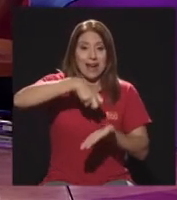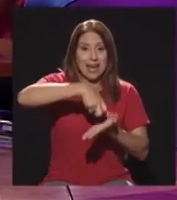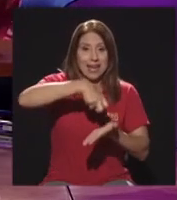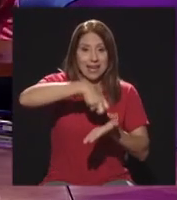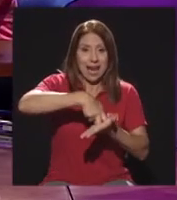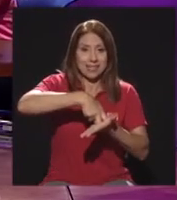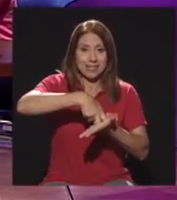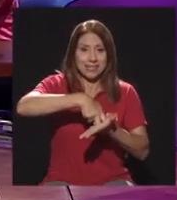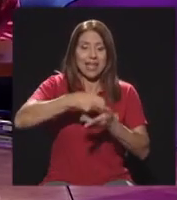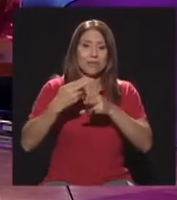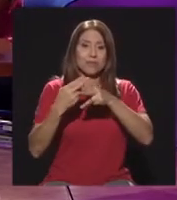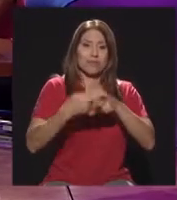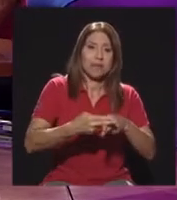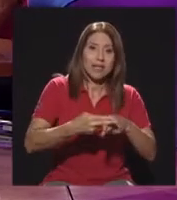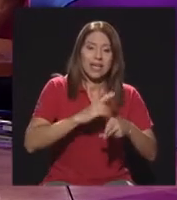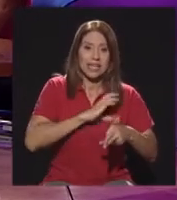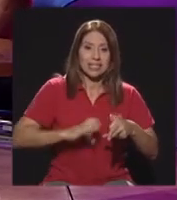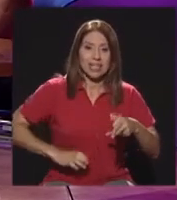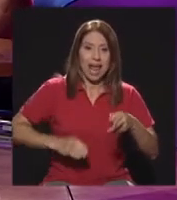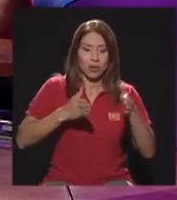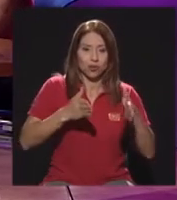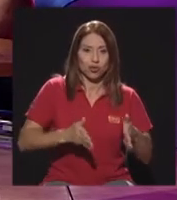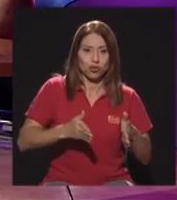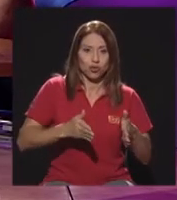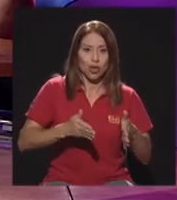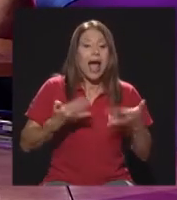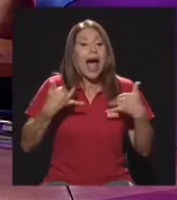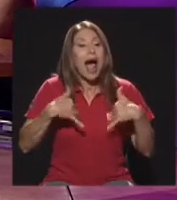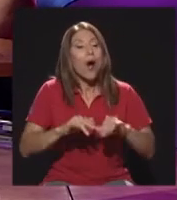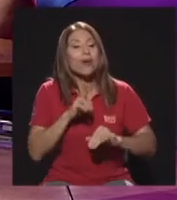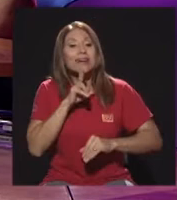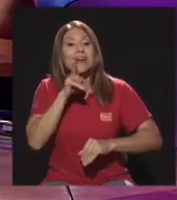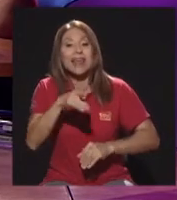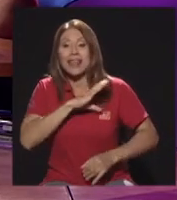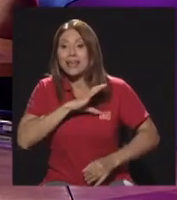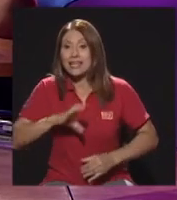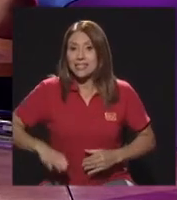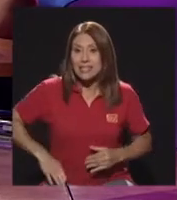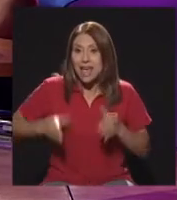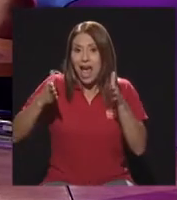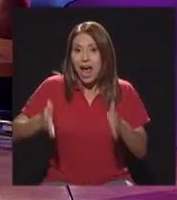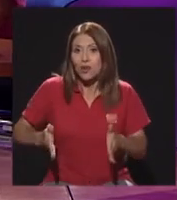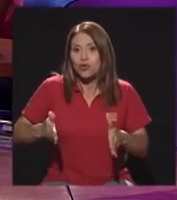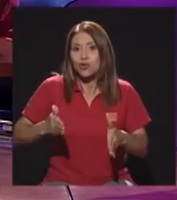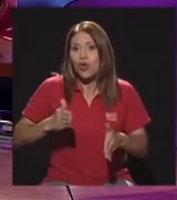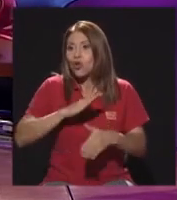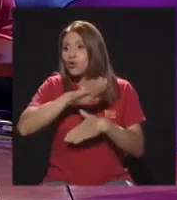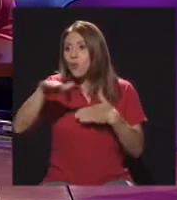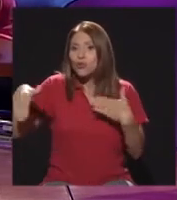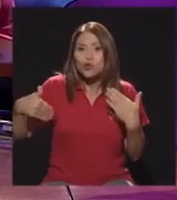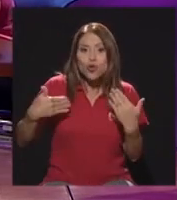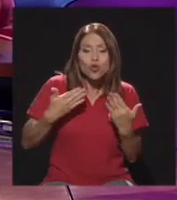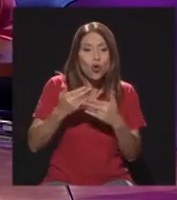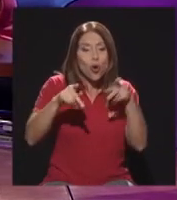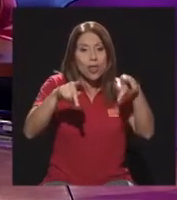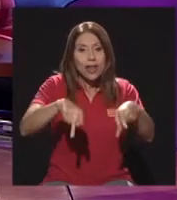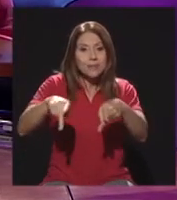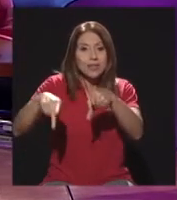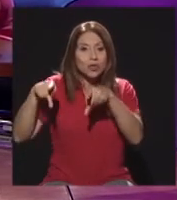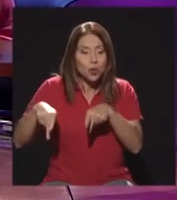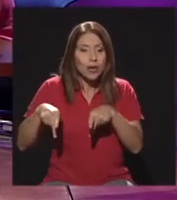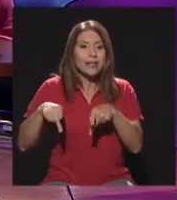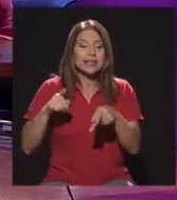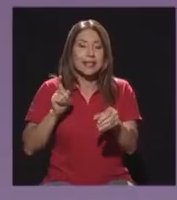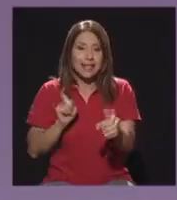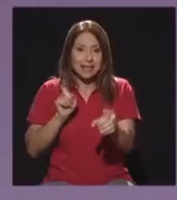les denomina cristianos verdad aunque en realidad cristianos somos o son todas las personas que se adhieren de alguna